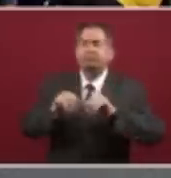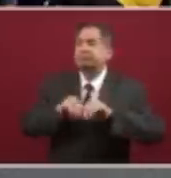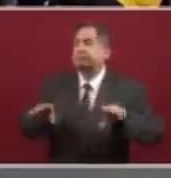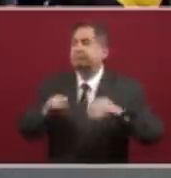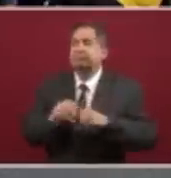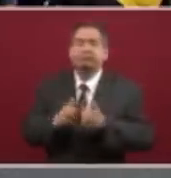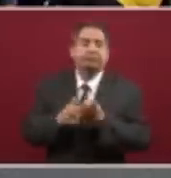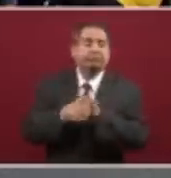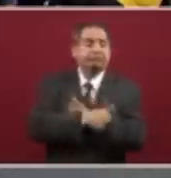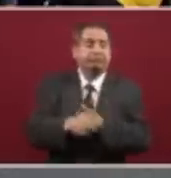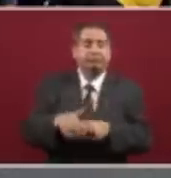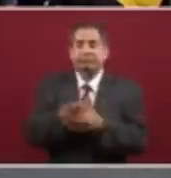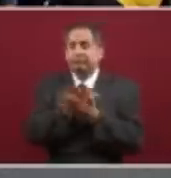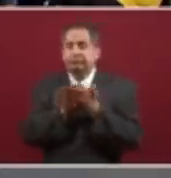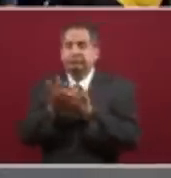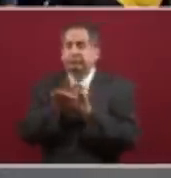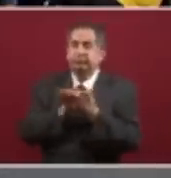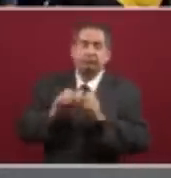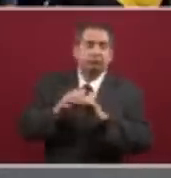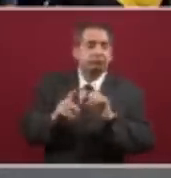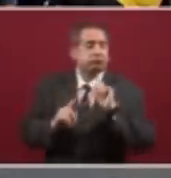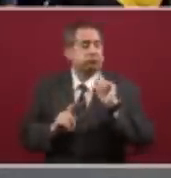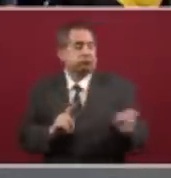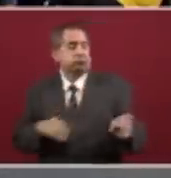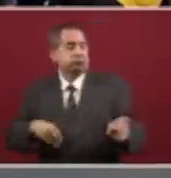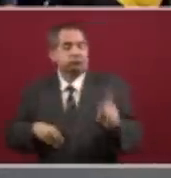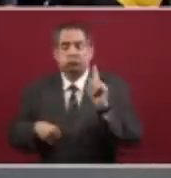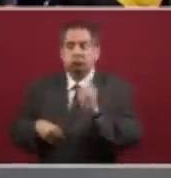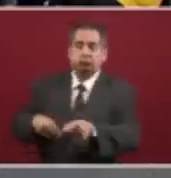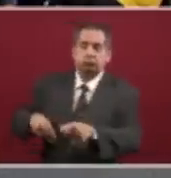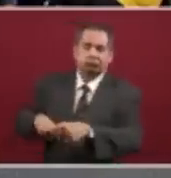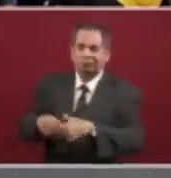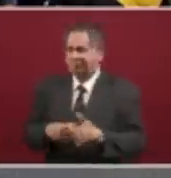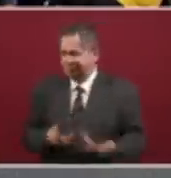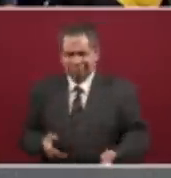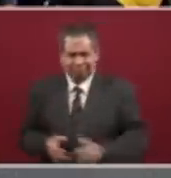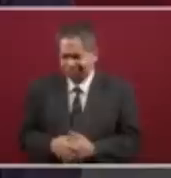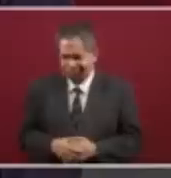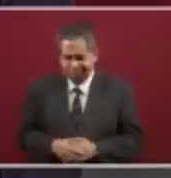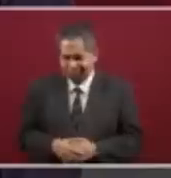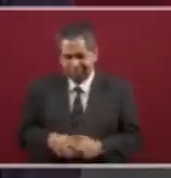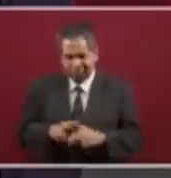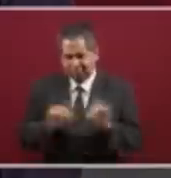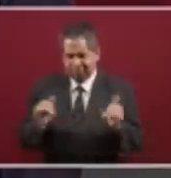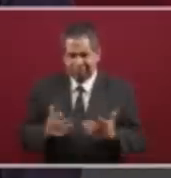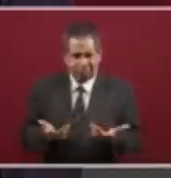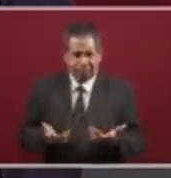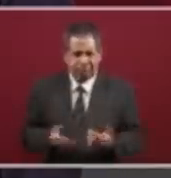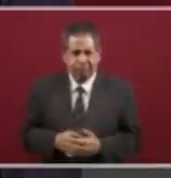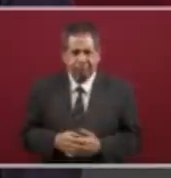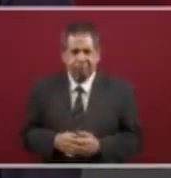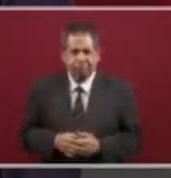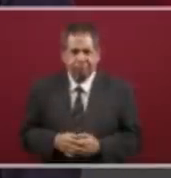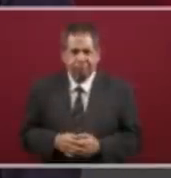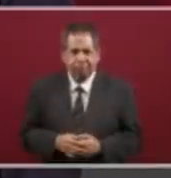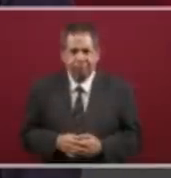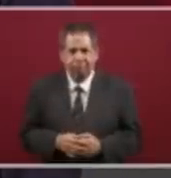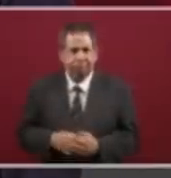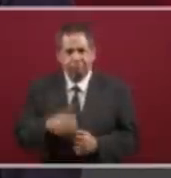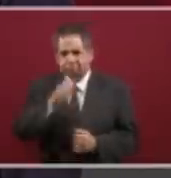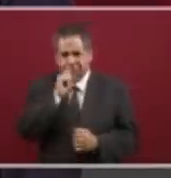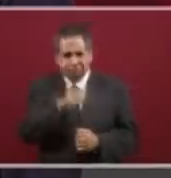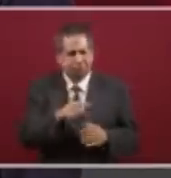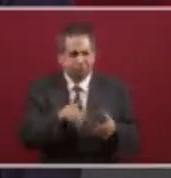y echarle la culpa a uno oa otro cuando al final de cuentas eran lo